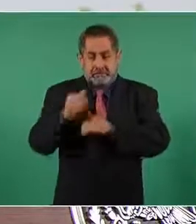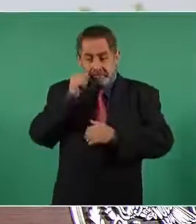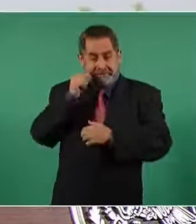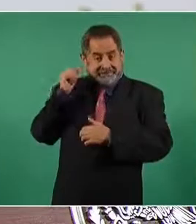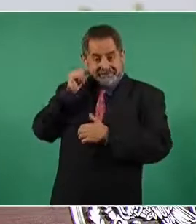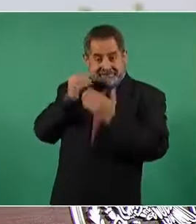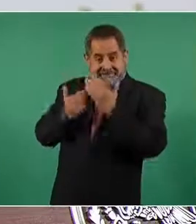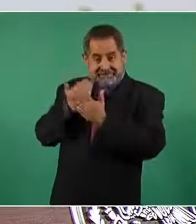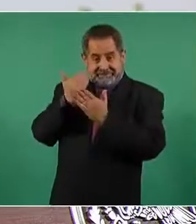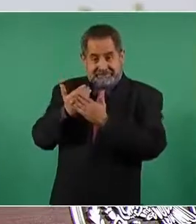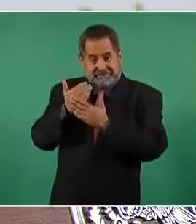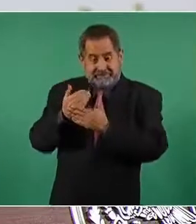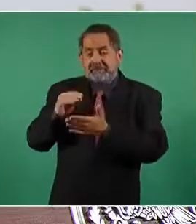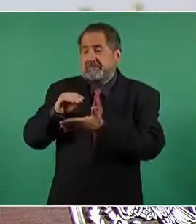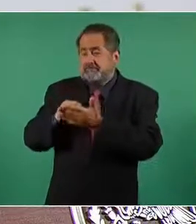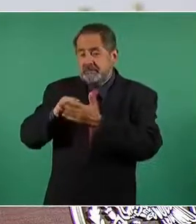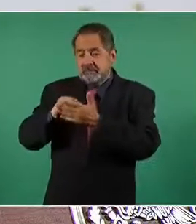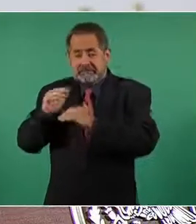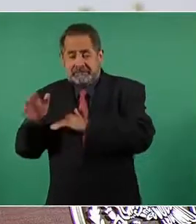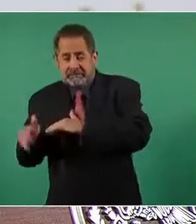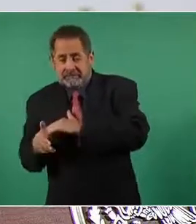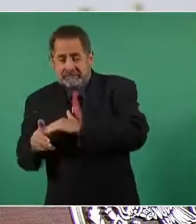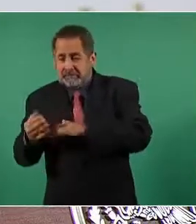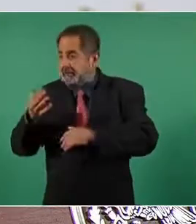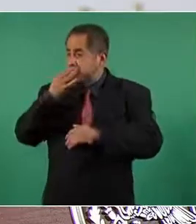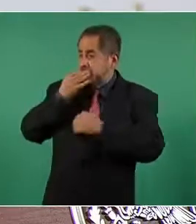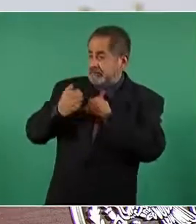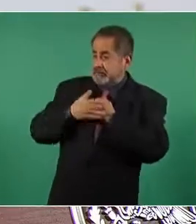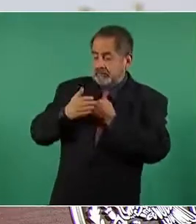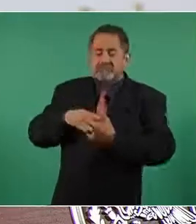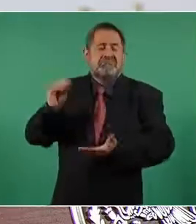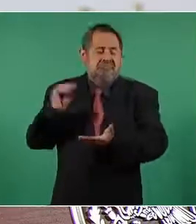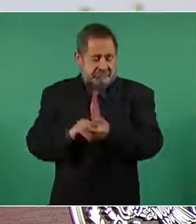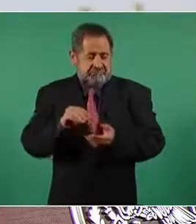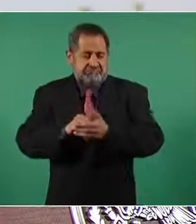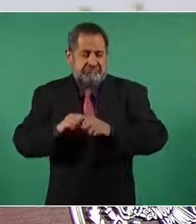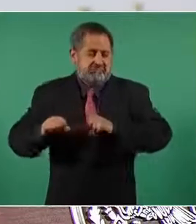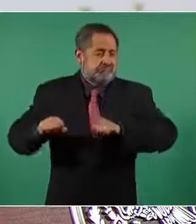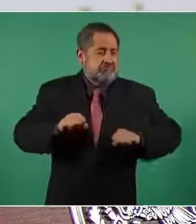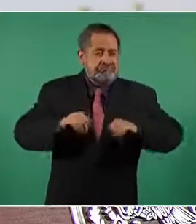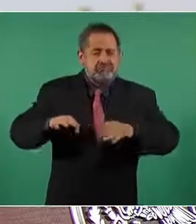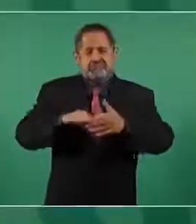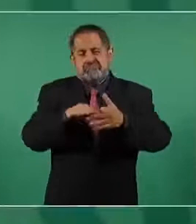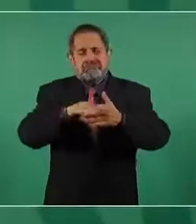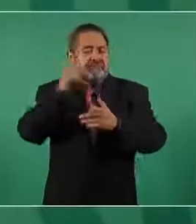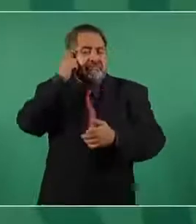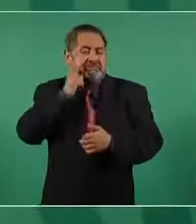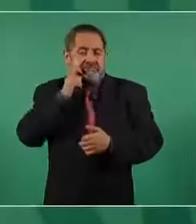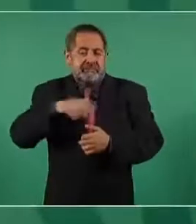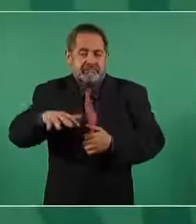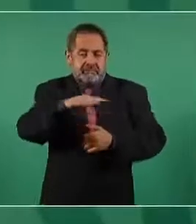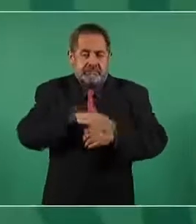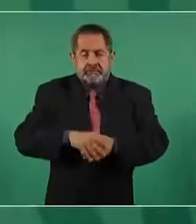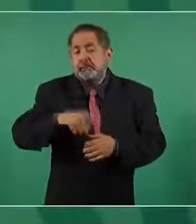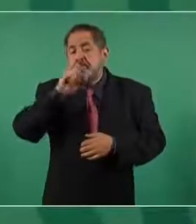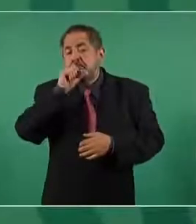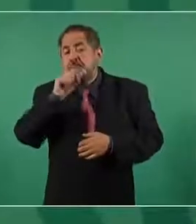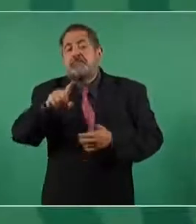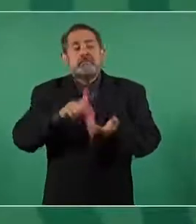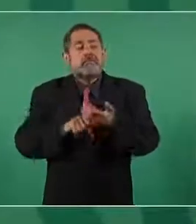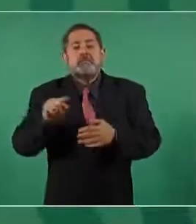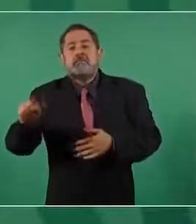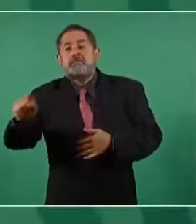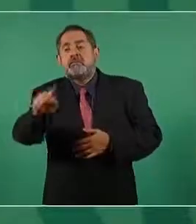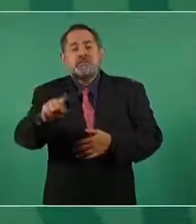ayer, me dio el último reporte. Todos. Lo mismo los gobiernos